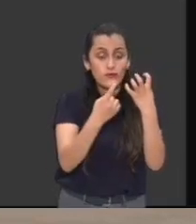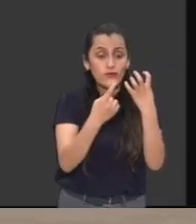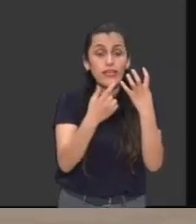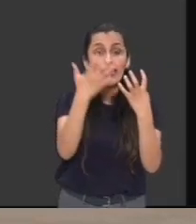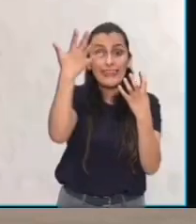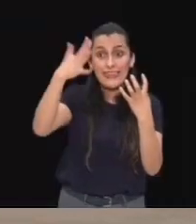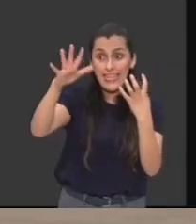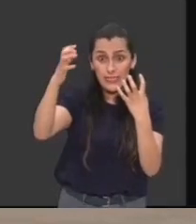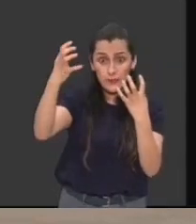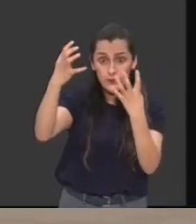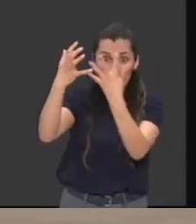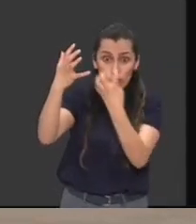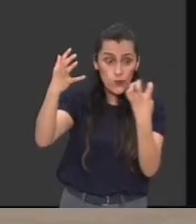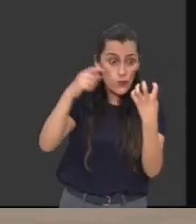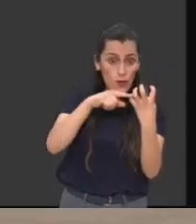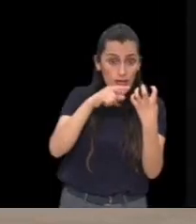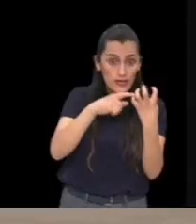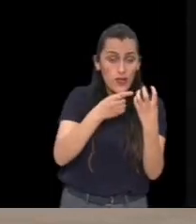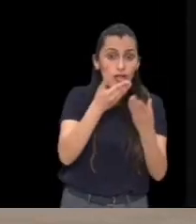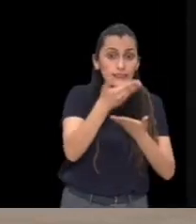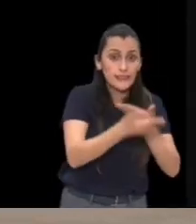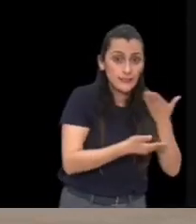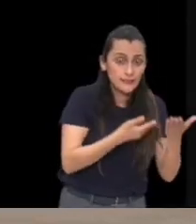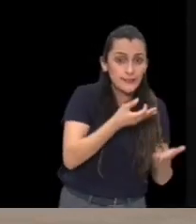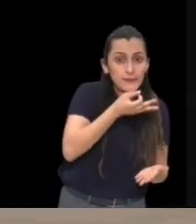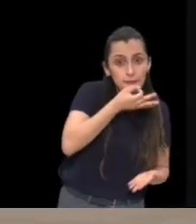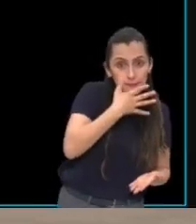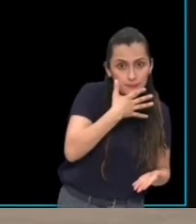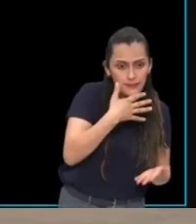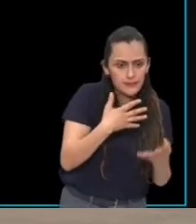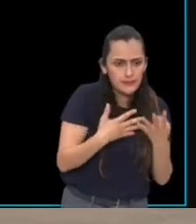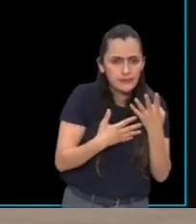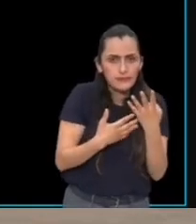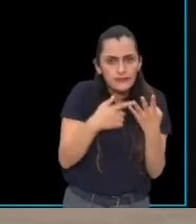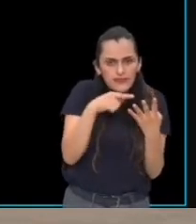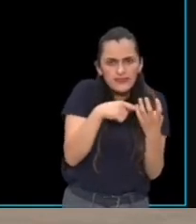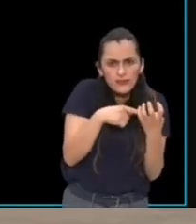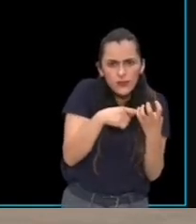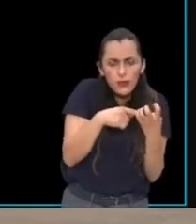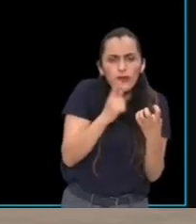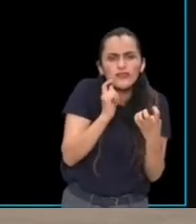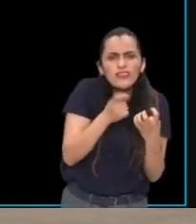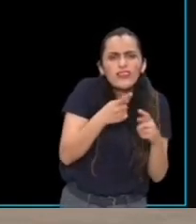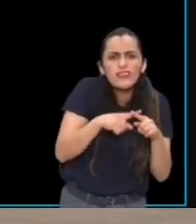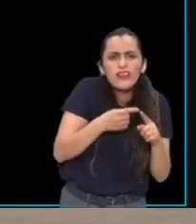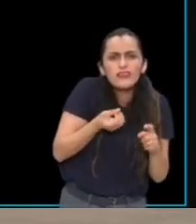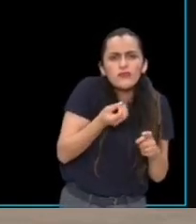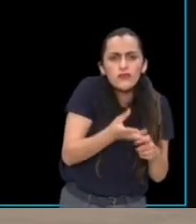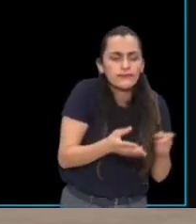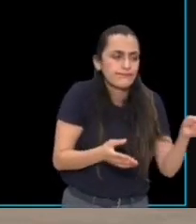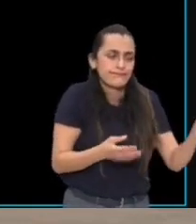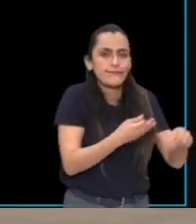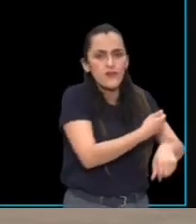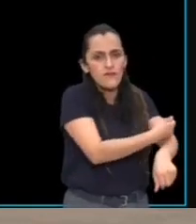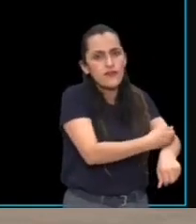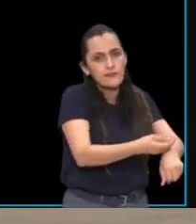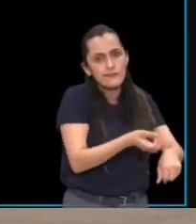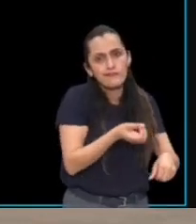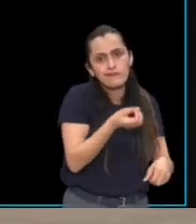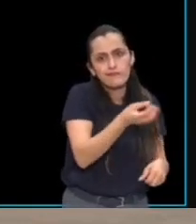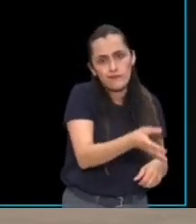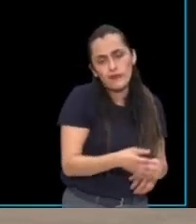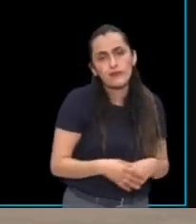en servicios o productos médicos fue aportado por dinero de las familias y no por las instituciones públicas. Es por eso